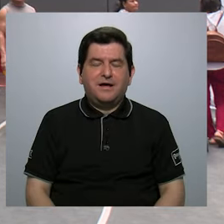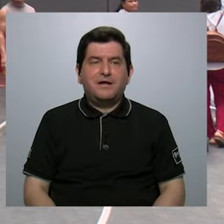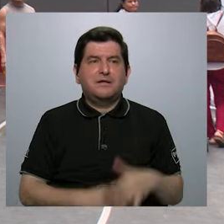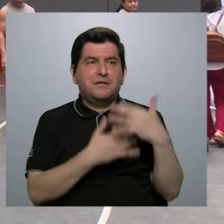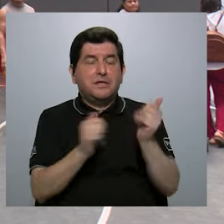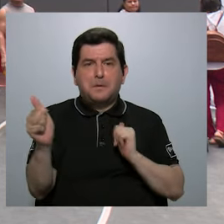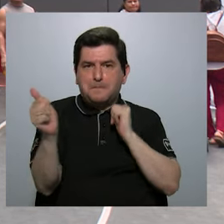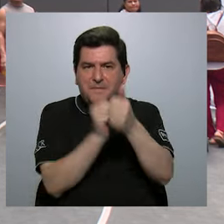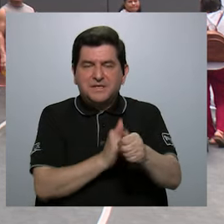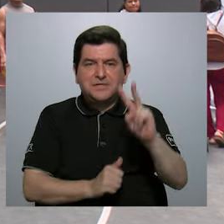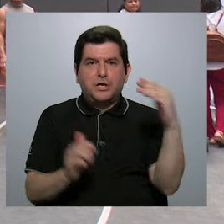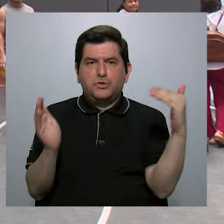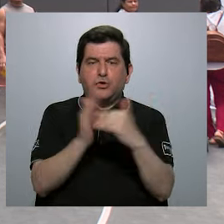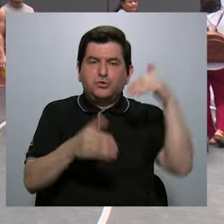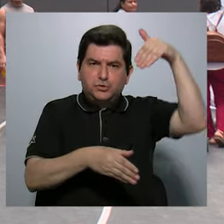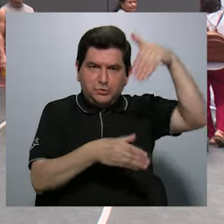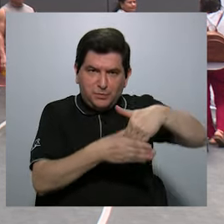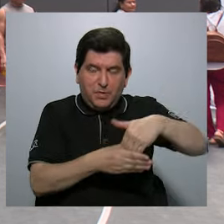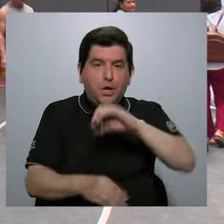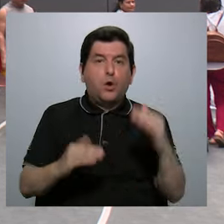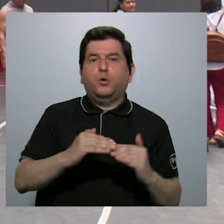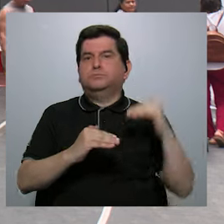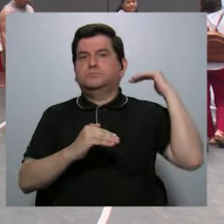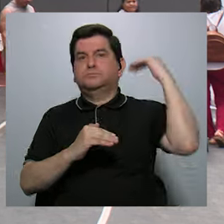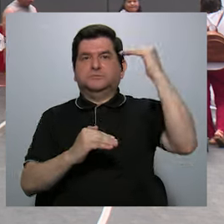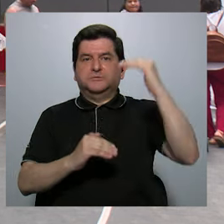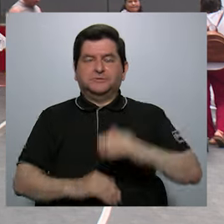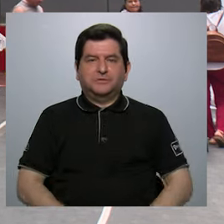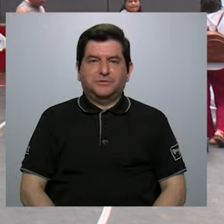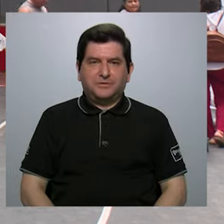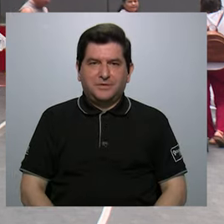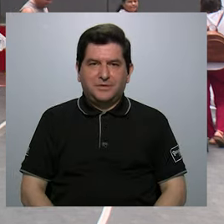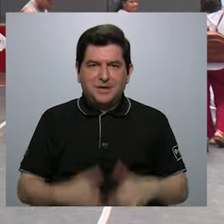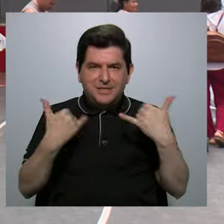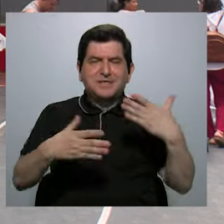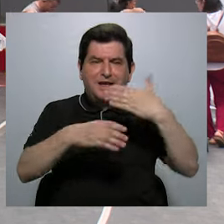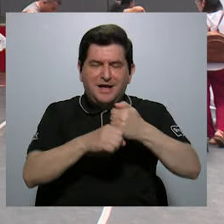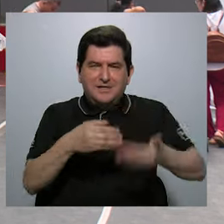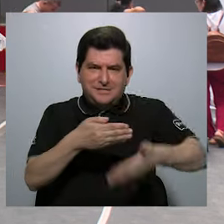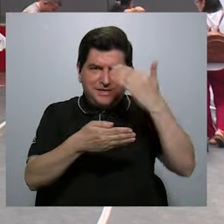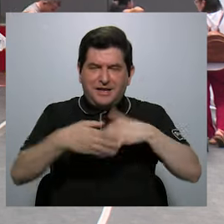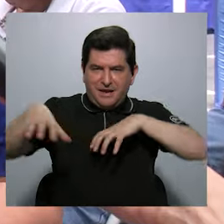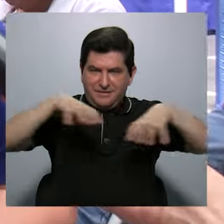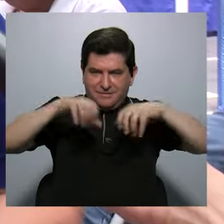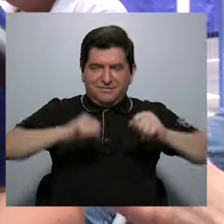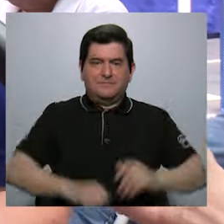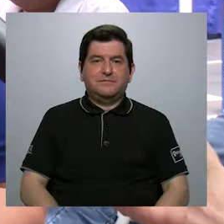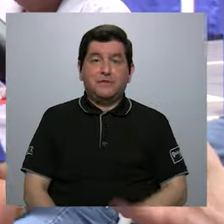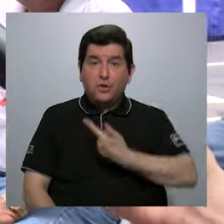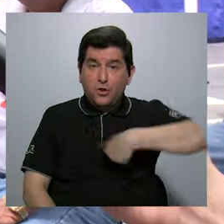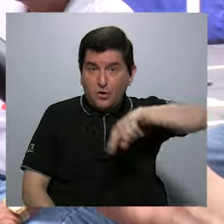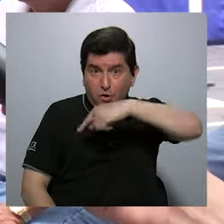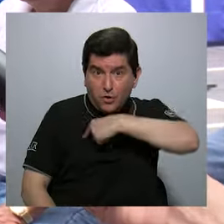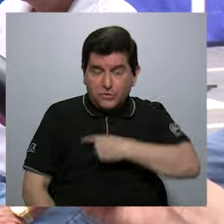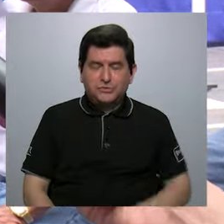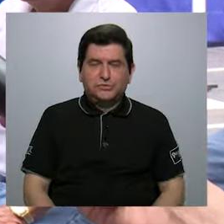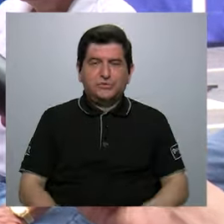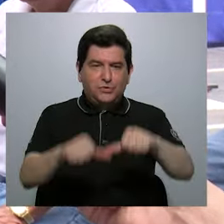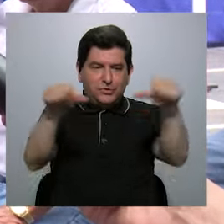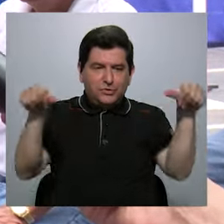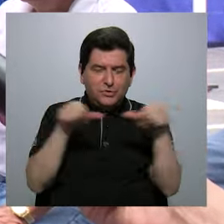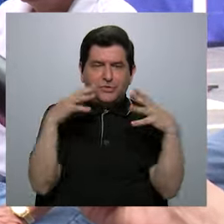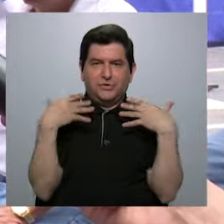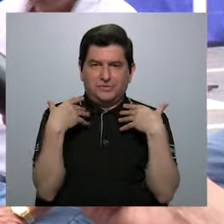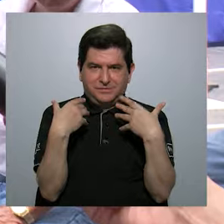esperamos superar los 2.000 intervenciones o más, como lo hemos realizado en actividades previas. Nosotros, de parte del área de